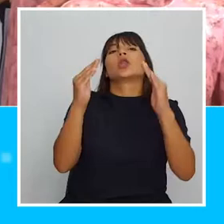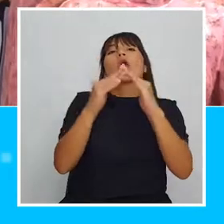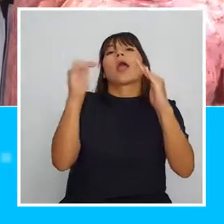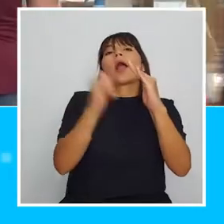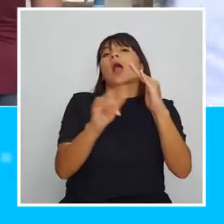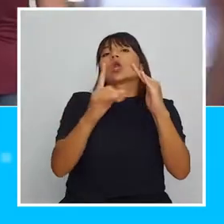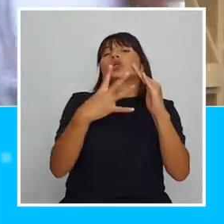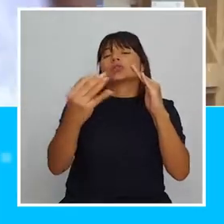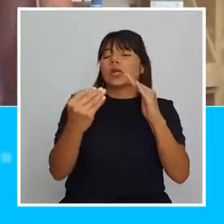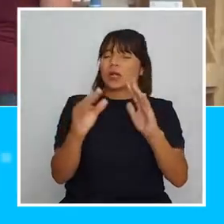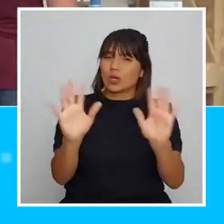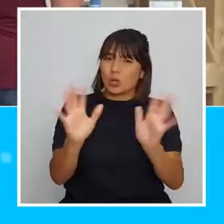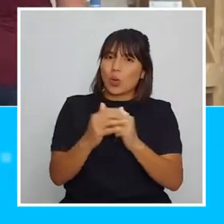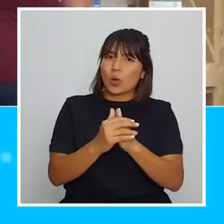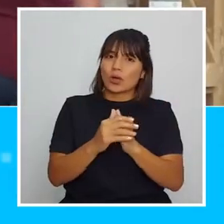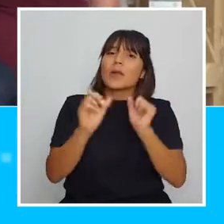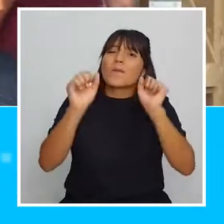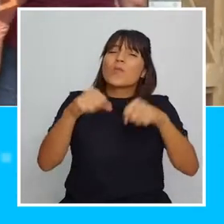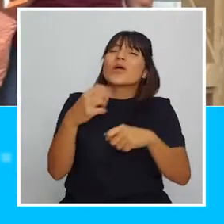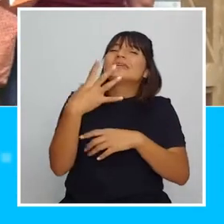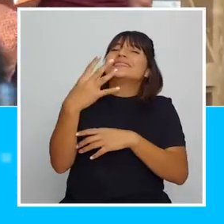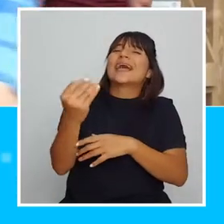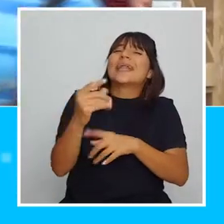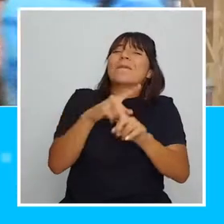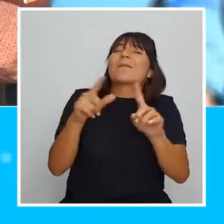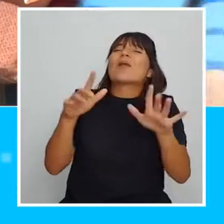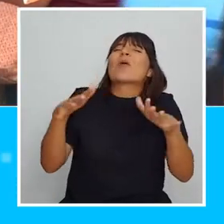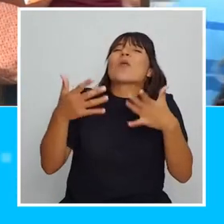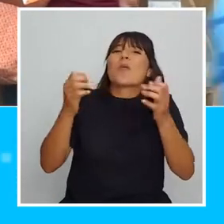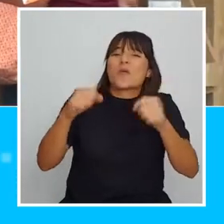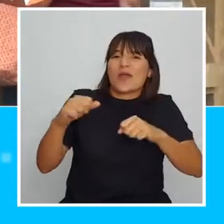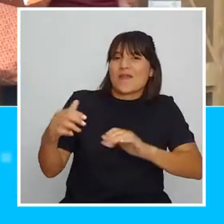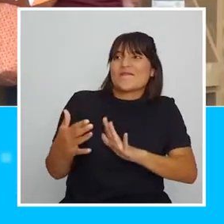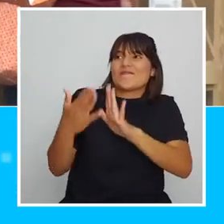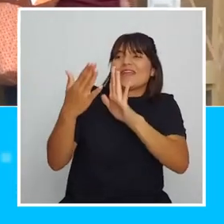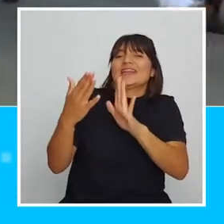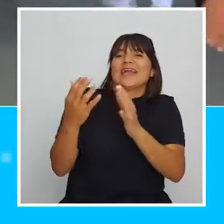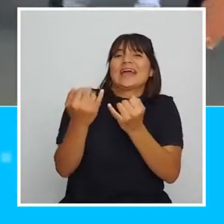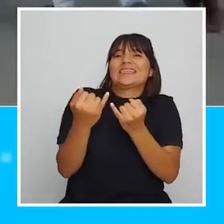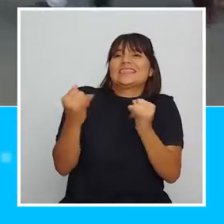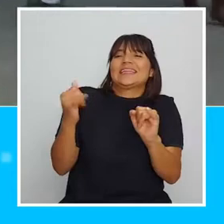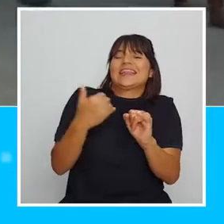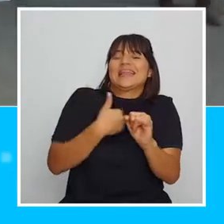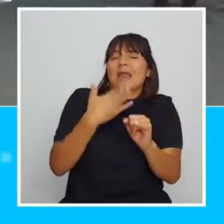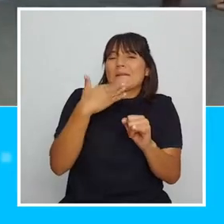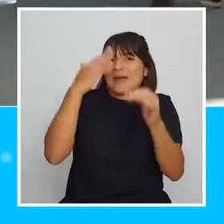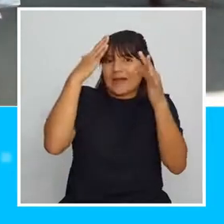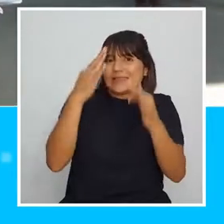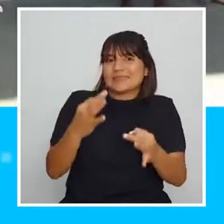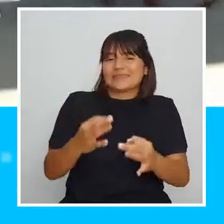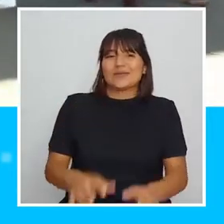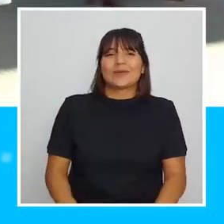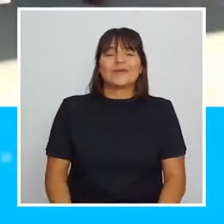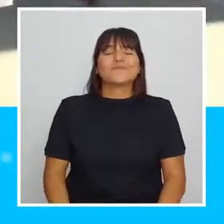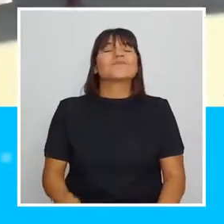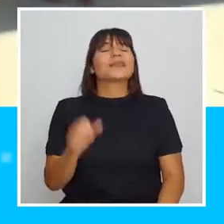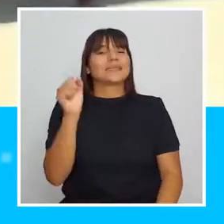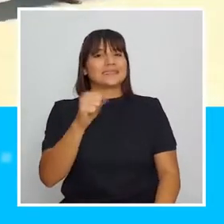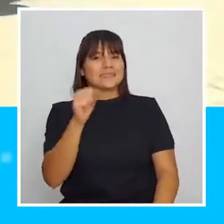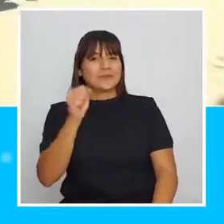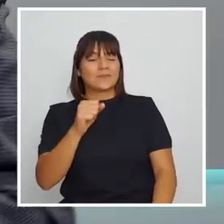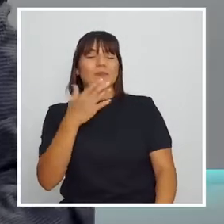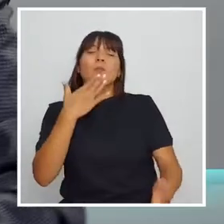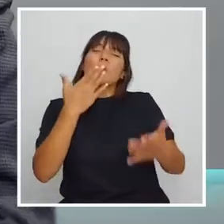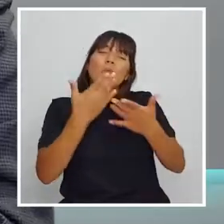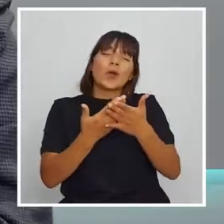pero ¿cómo llegar en esta época sin tener unas decisiones que no sean las adecuadas? Sí, bueno,